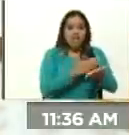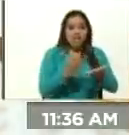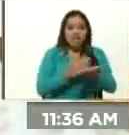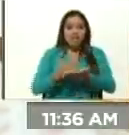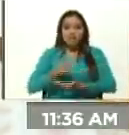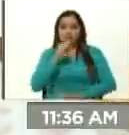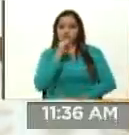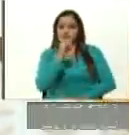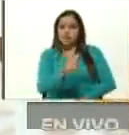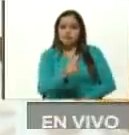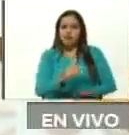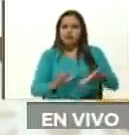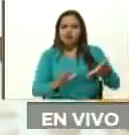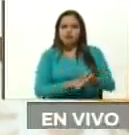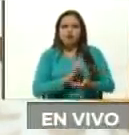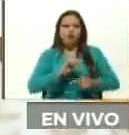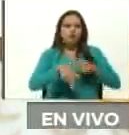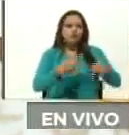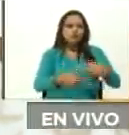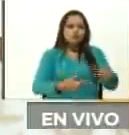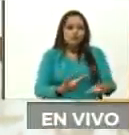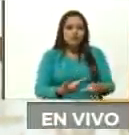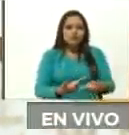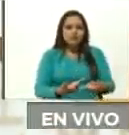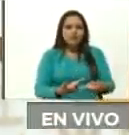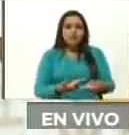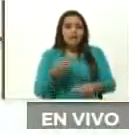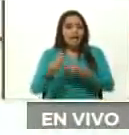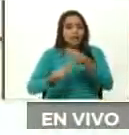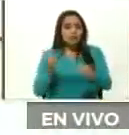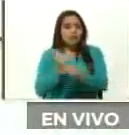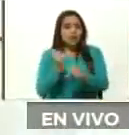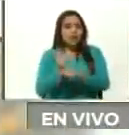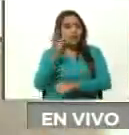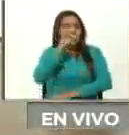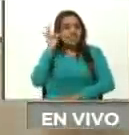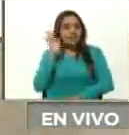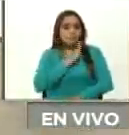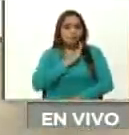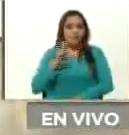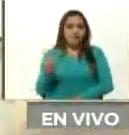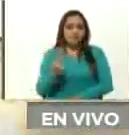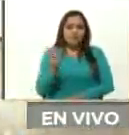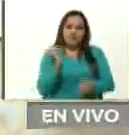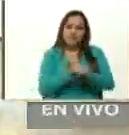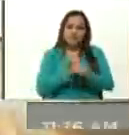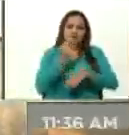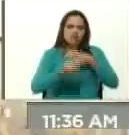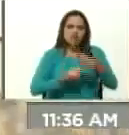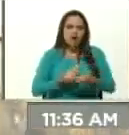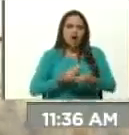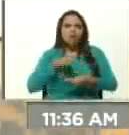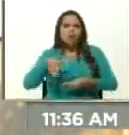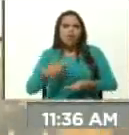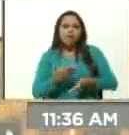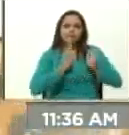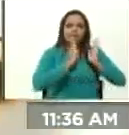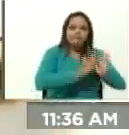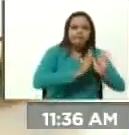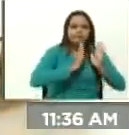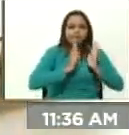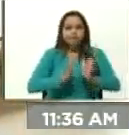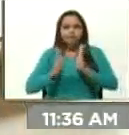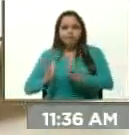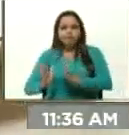sobre las causas adelantadas por nuestros fiscales a los fines de individualizar